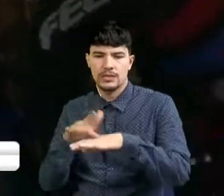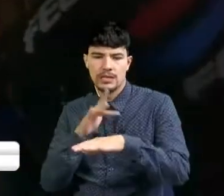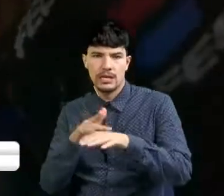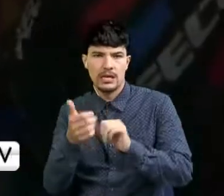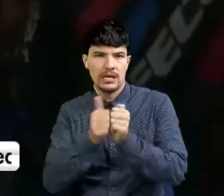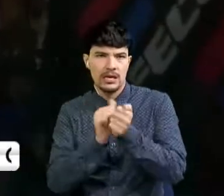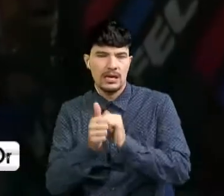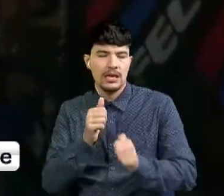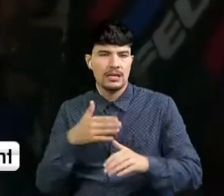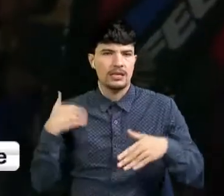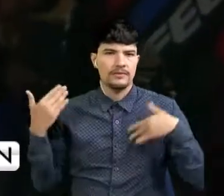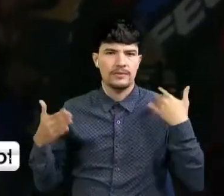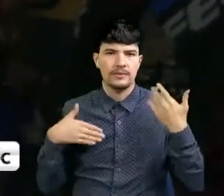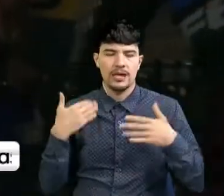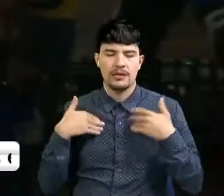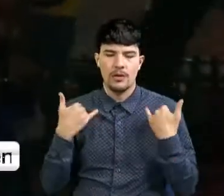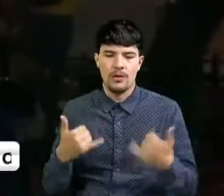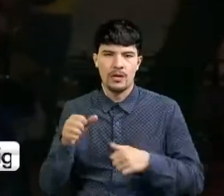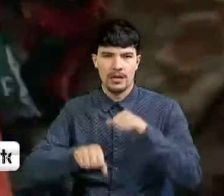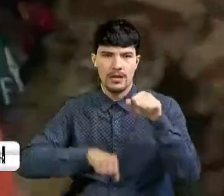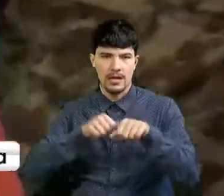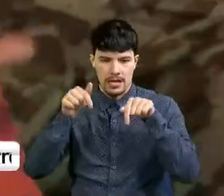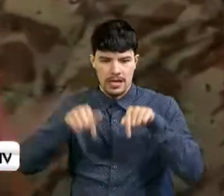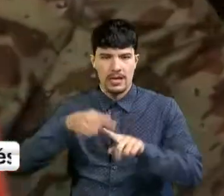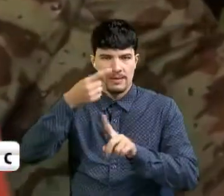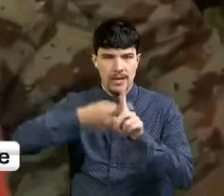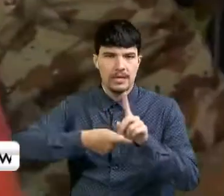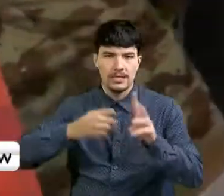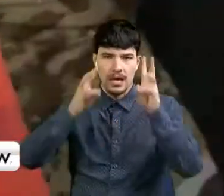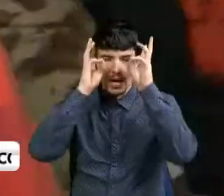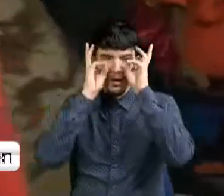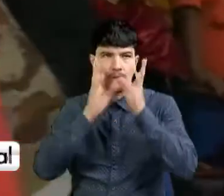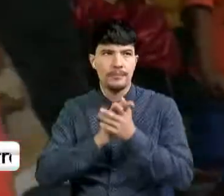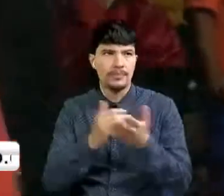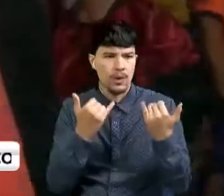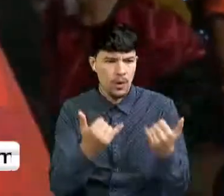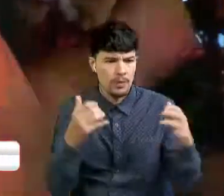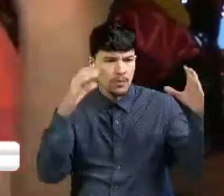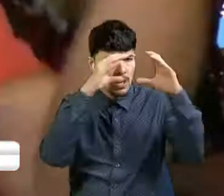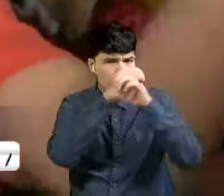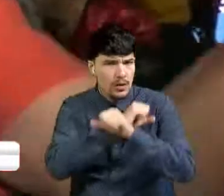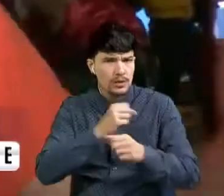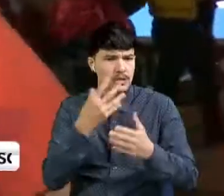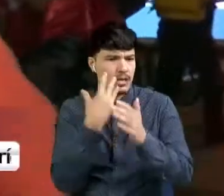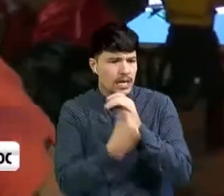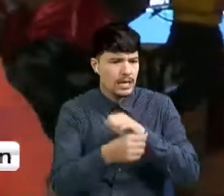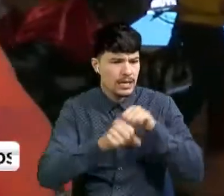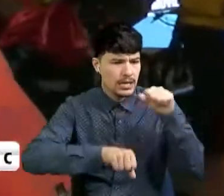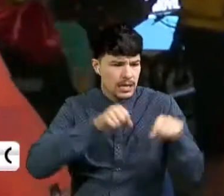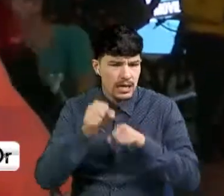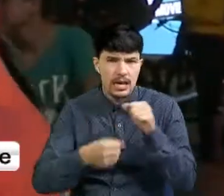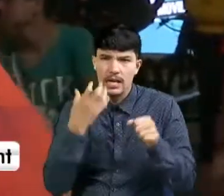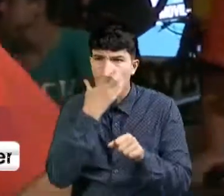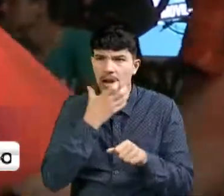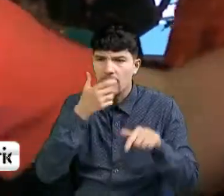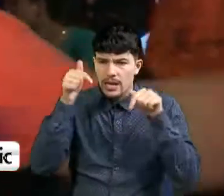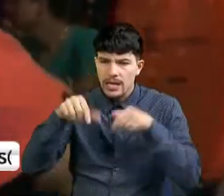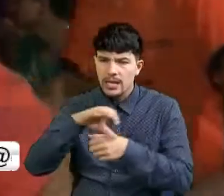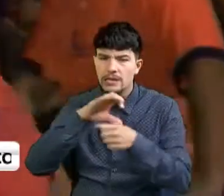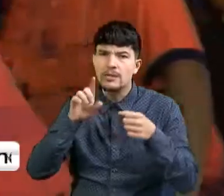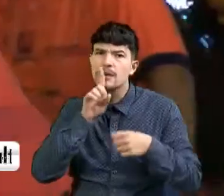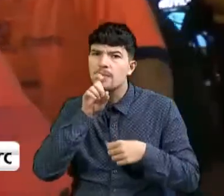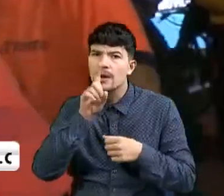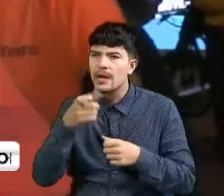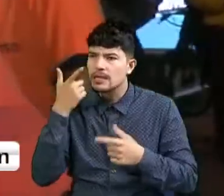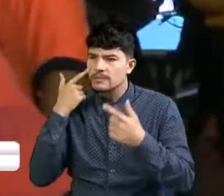montar bicicleta disfrazados en este mes de Halloween. Hay que salir en la noche a hacer deporte, además con el calor que permite Bucaramanga y con la